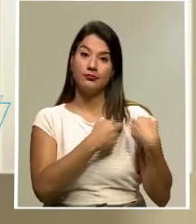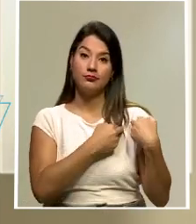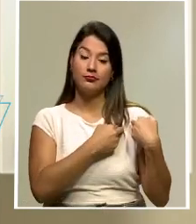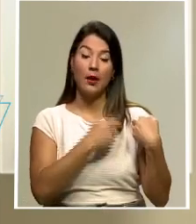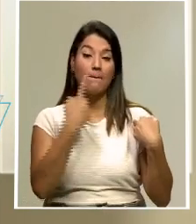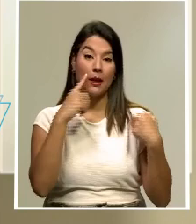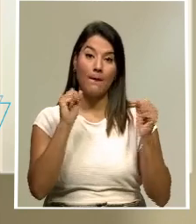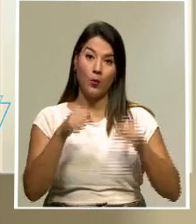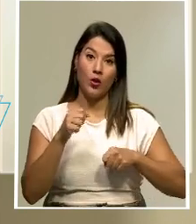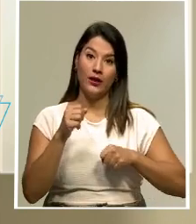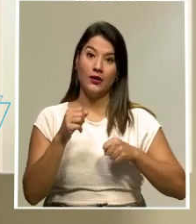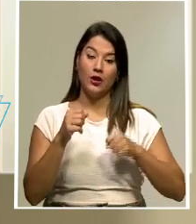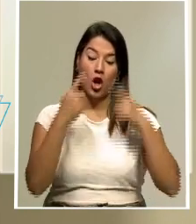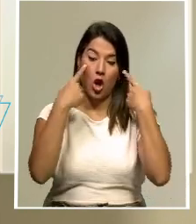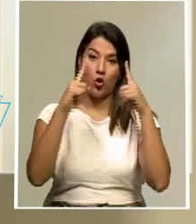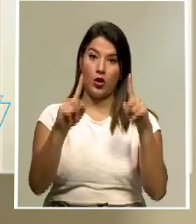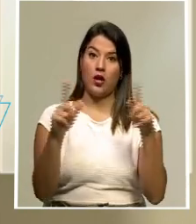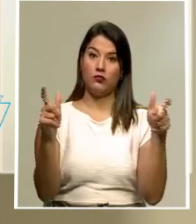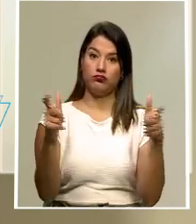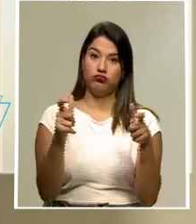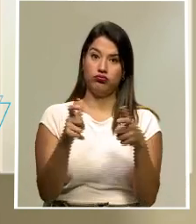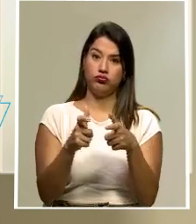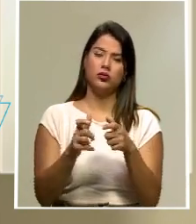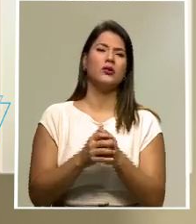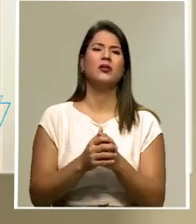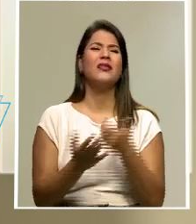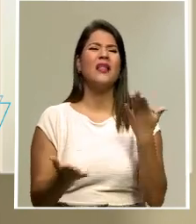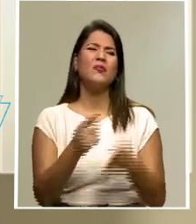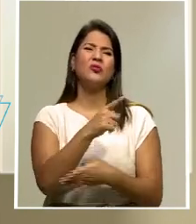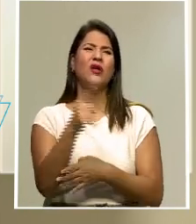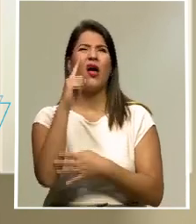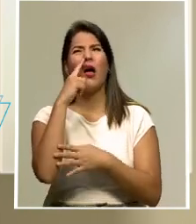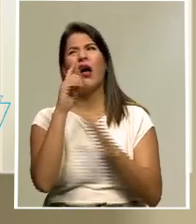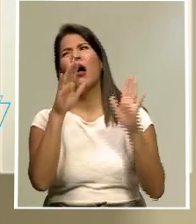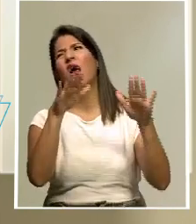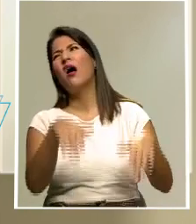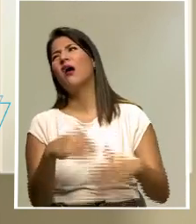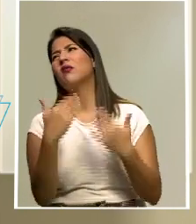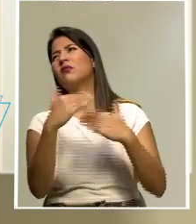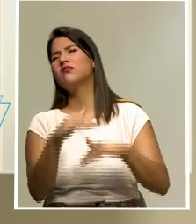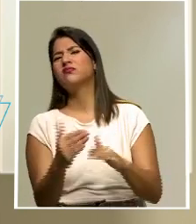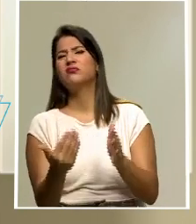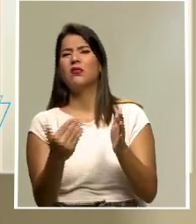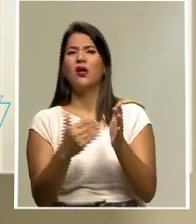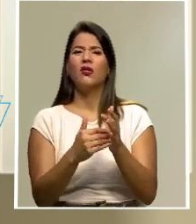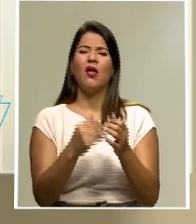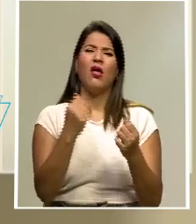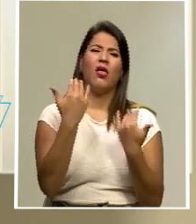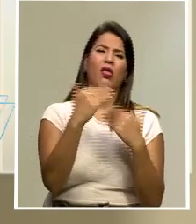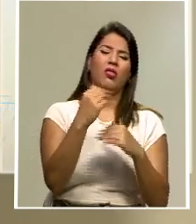esto. Yo sé que muchas de esas medidas, que tal vez algunos dicen que pereza, restricción vehicular y todo,